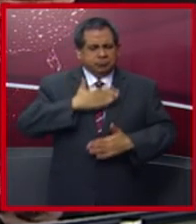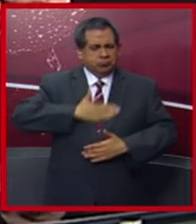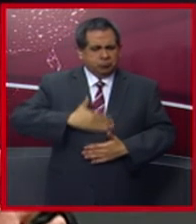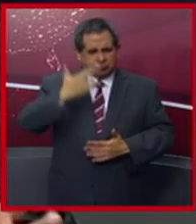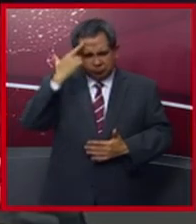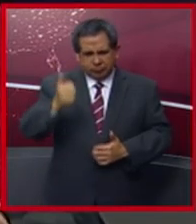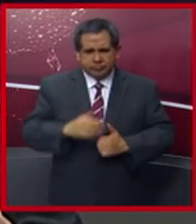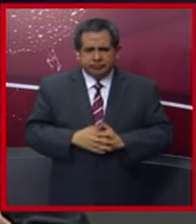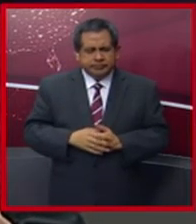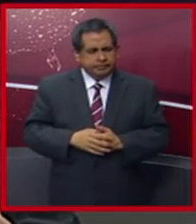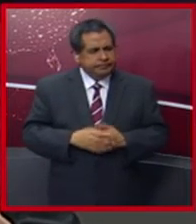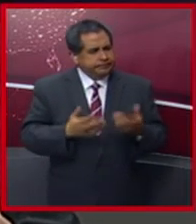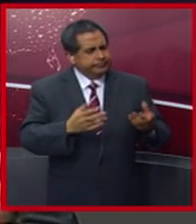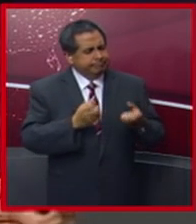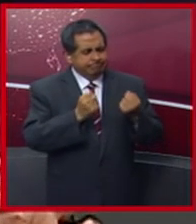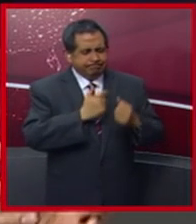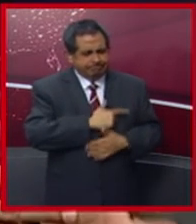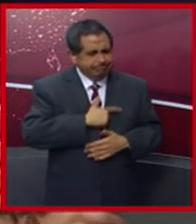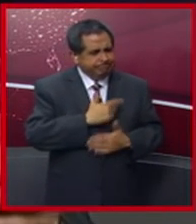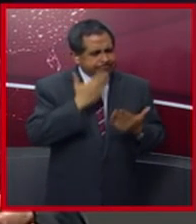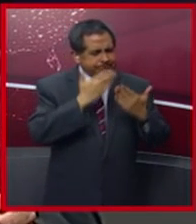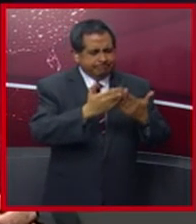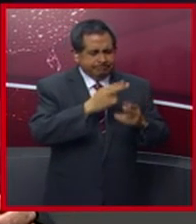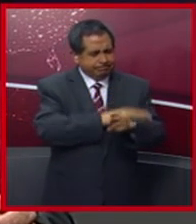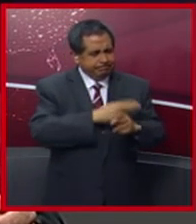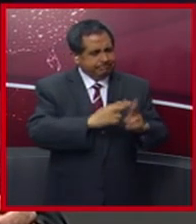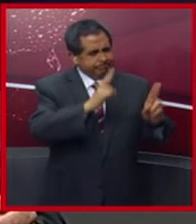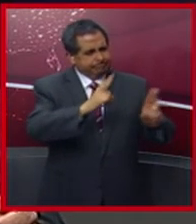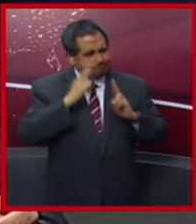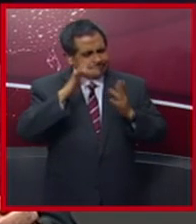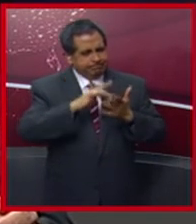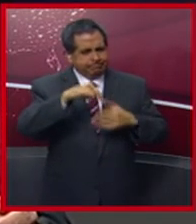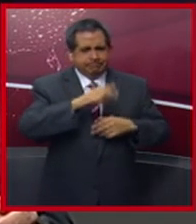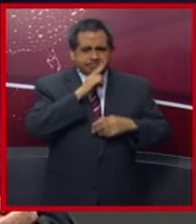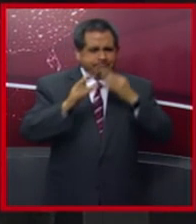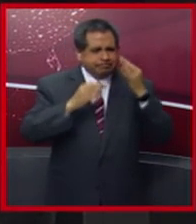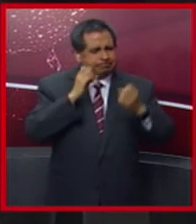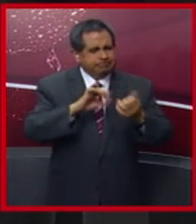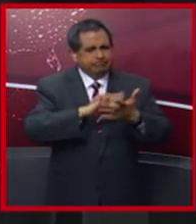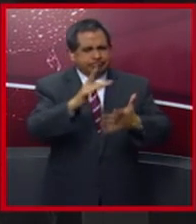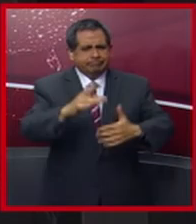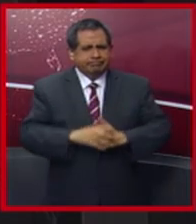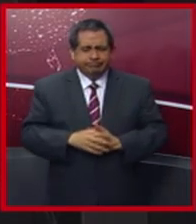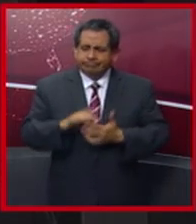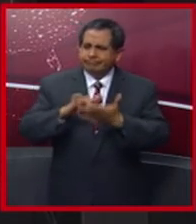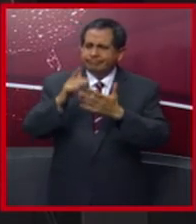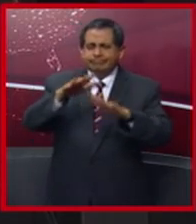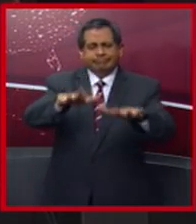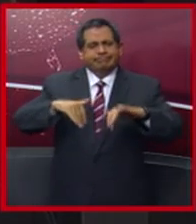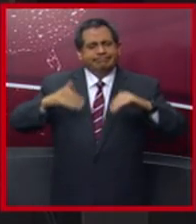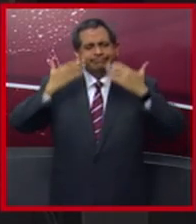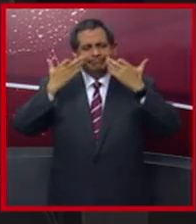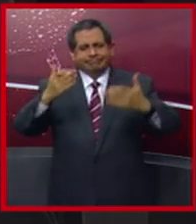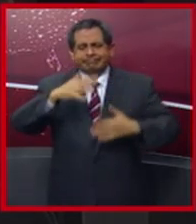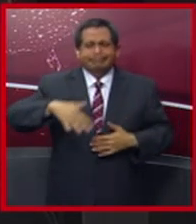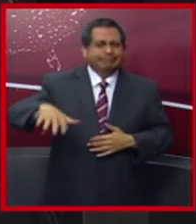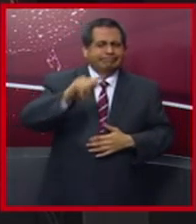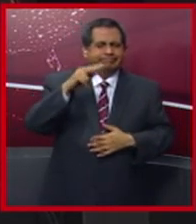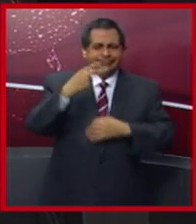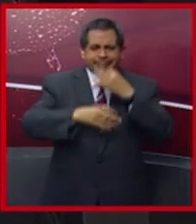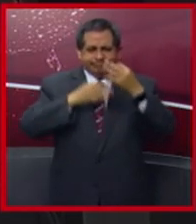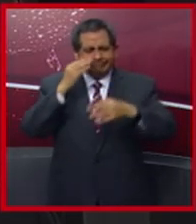justicia. Diputada Georgina Zapata, ha sido un gusto y de veras un honor tenerla en el estudio de noticias. Al contrario, muchas gracias a ustedes, gracias a su amable auditorio, al canal del Congreso, por